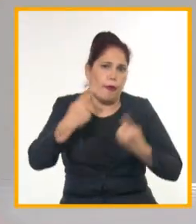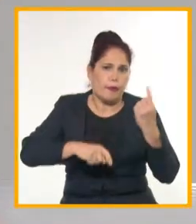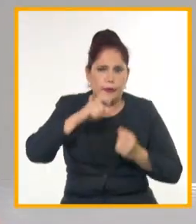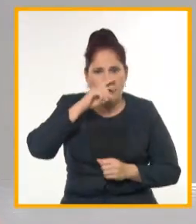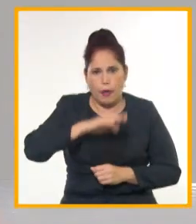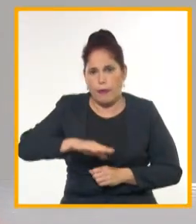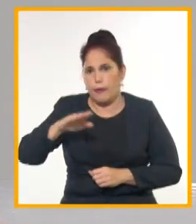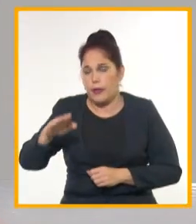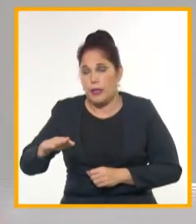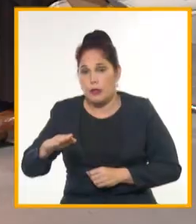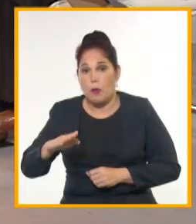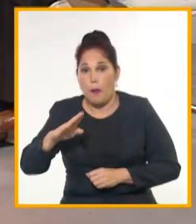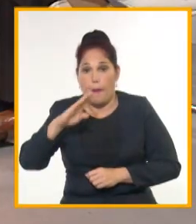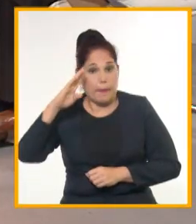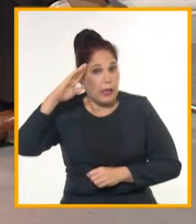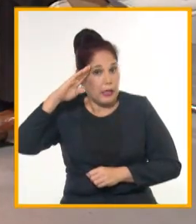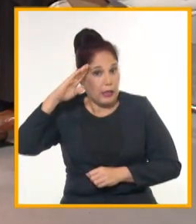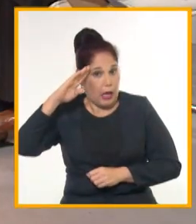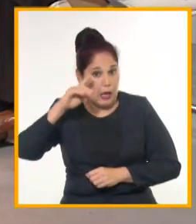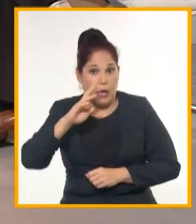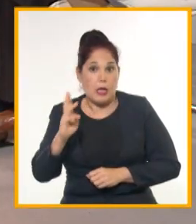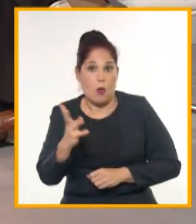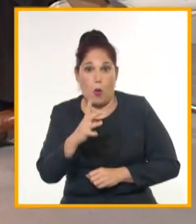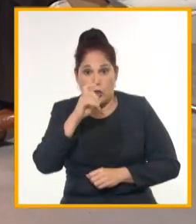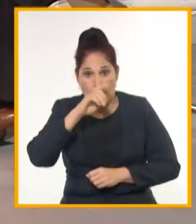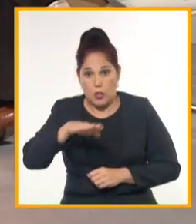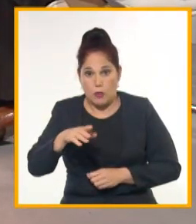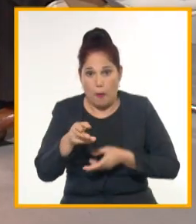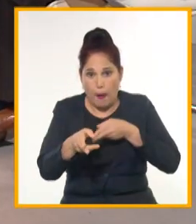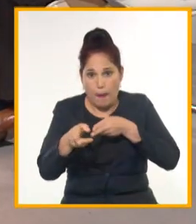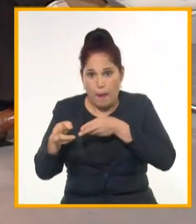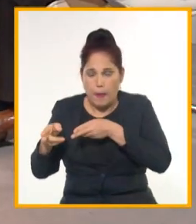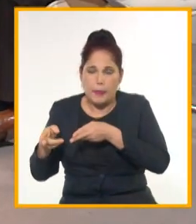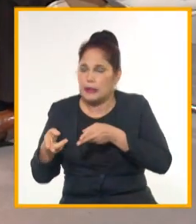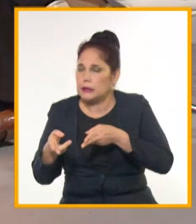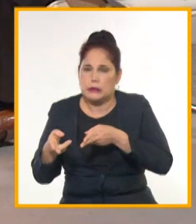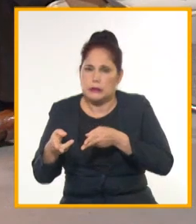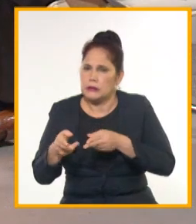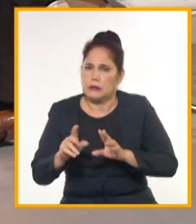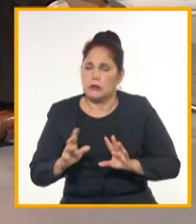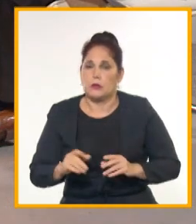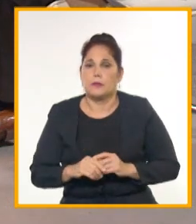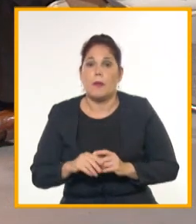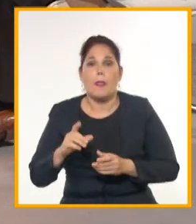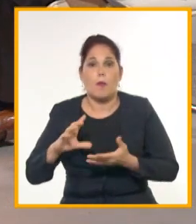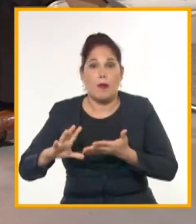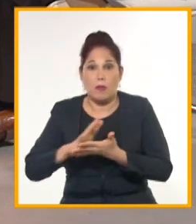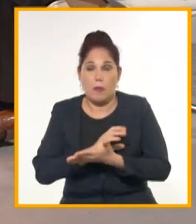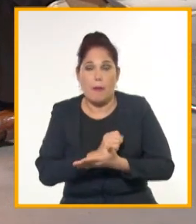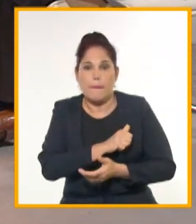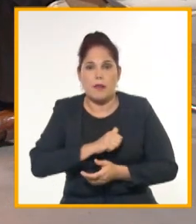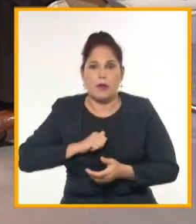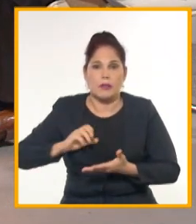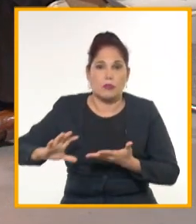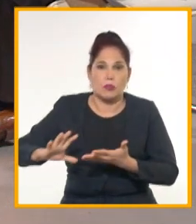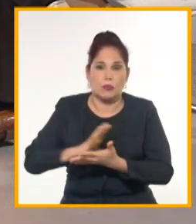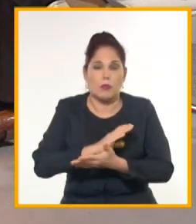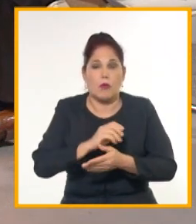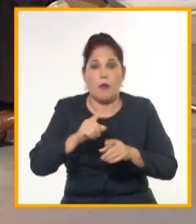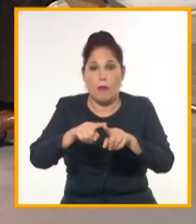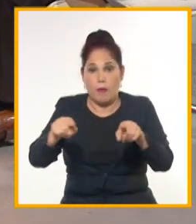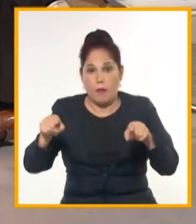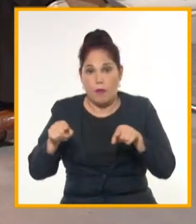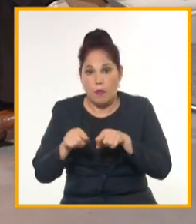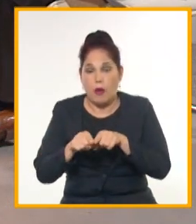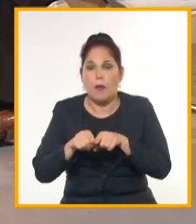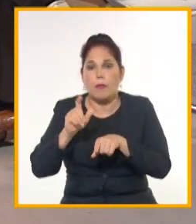está muy fresco el asesinato de esos 4 niños. Entonces, fíjate, después la privatización del campo de Sacha, un campo petrolero, que